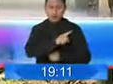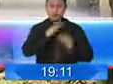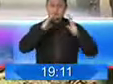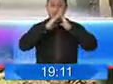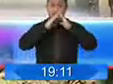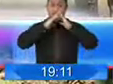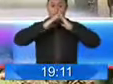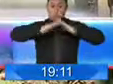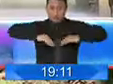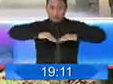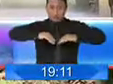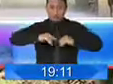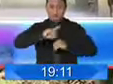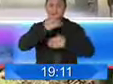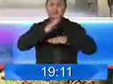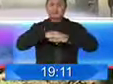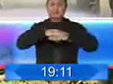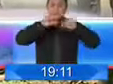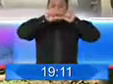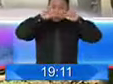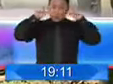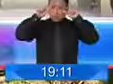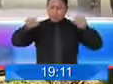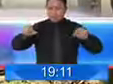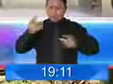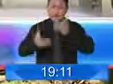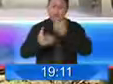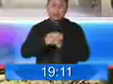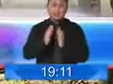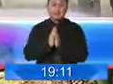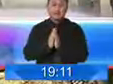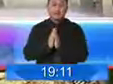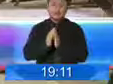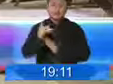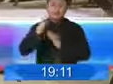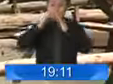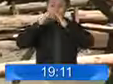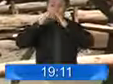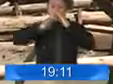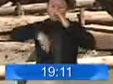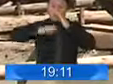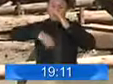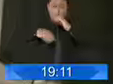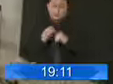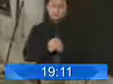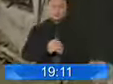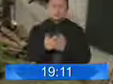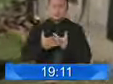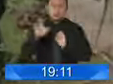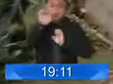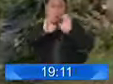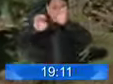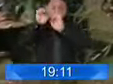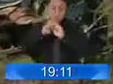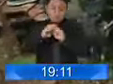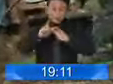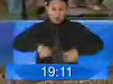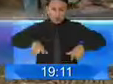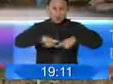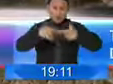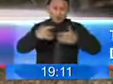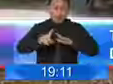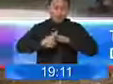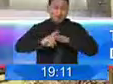vivienda, obviamente las vigas, y teníamos un posible peligro de que se caiga el tumbado. Tras la inspección, se evacuó el lugar y se activó el